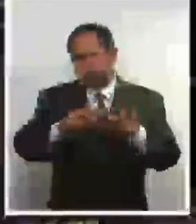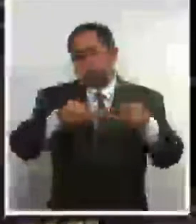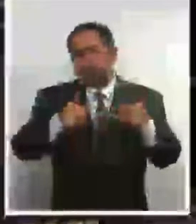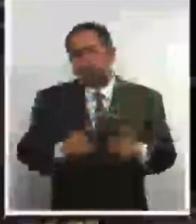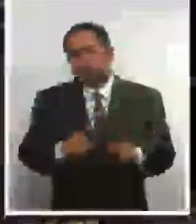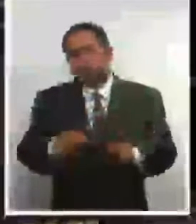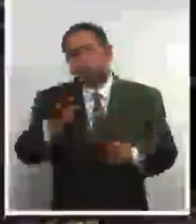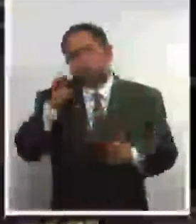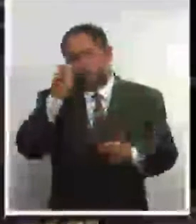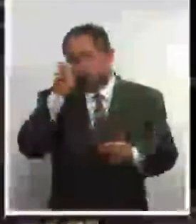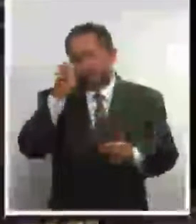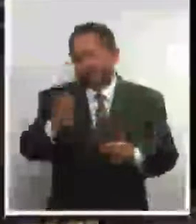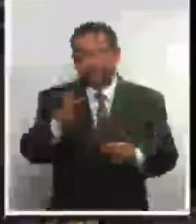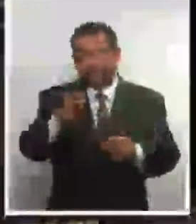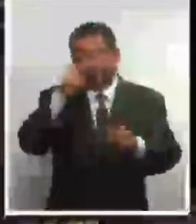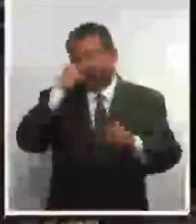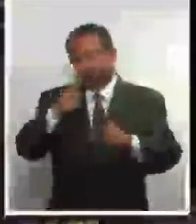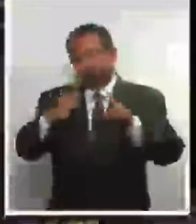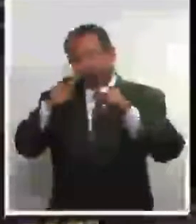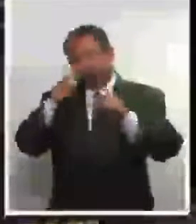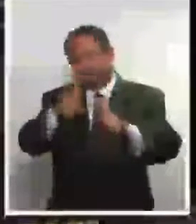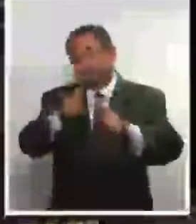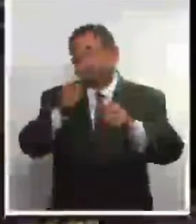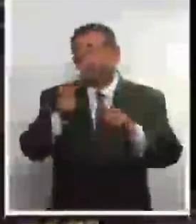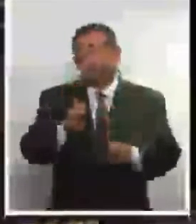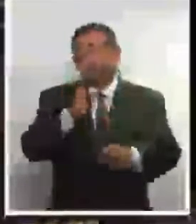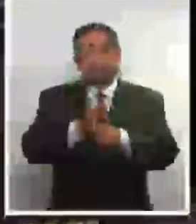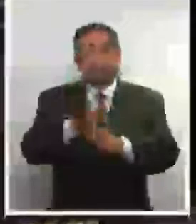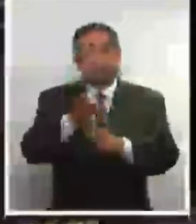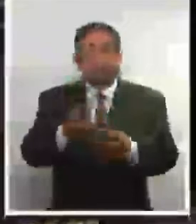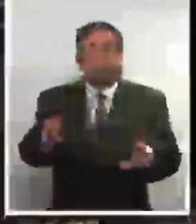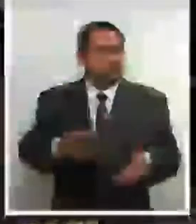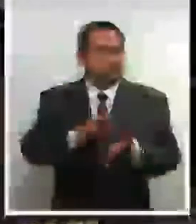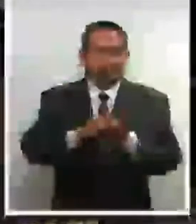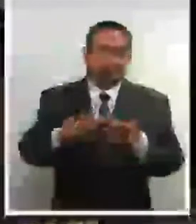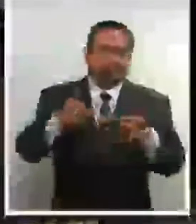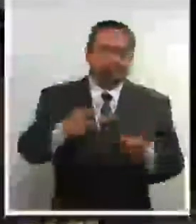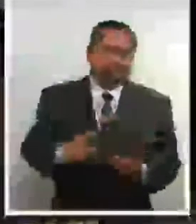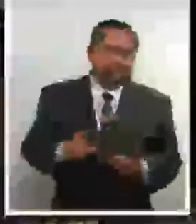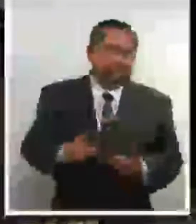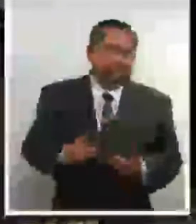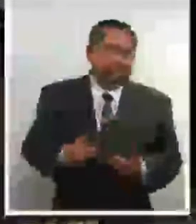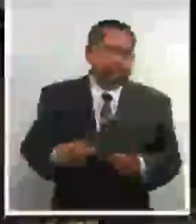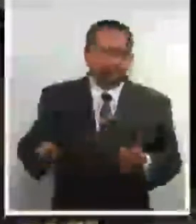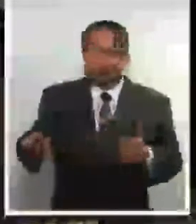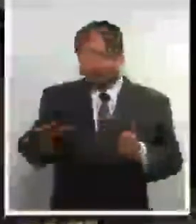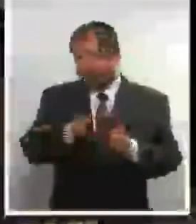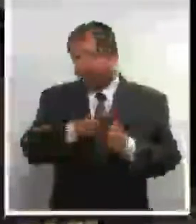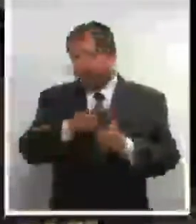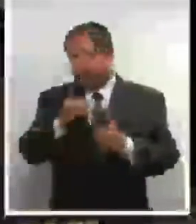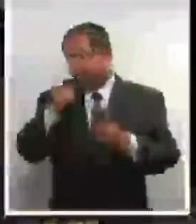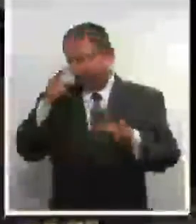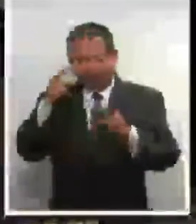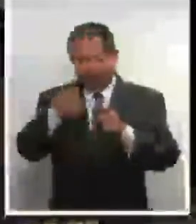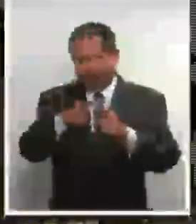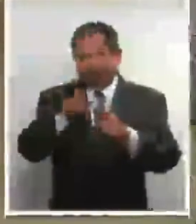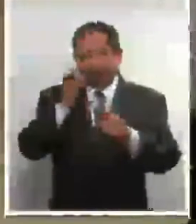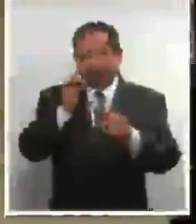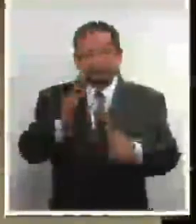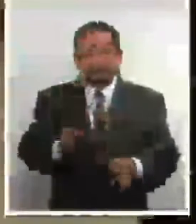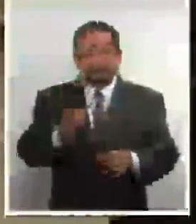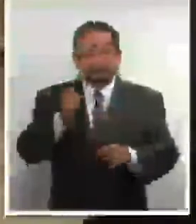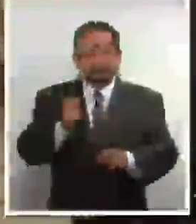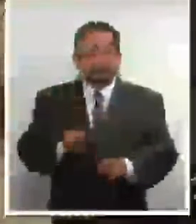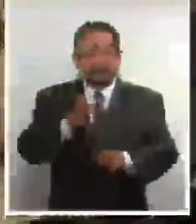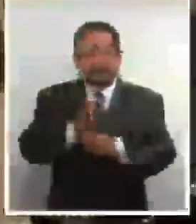humanos. Esa es la finalidad de la seguridad. La finalidad primera y última de la